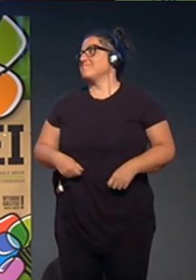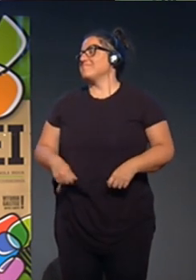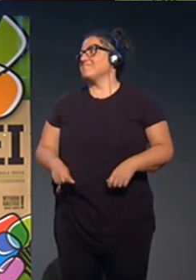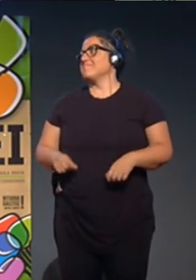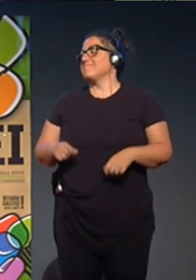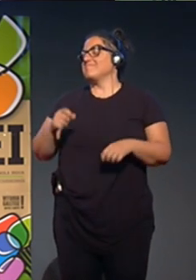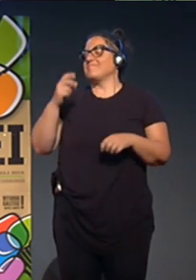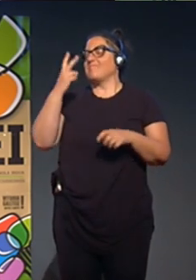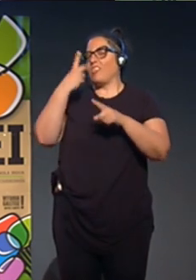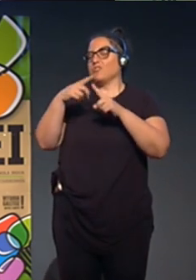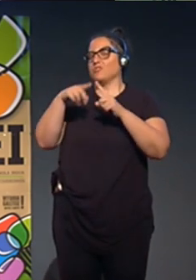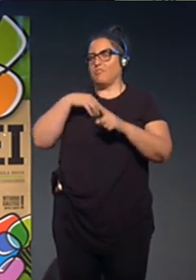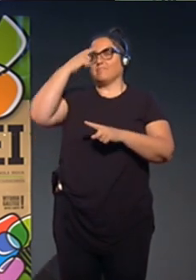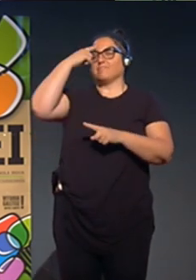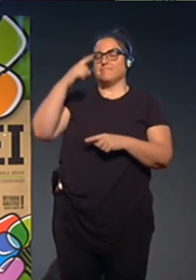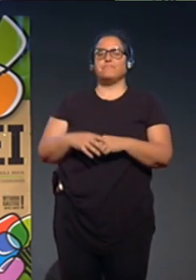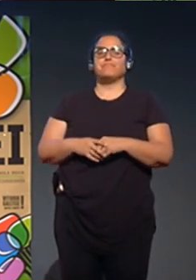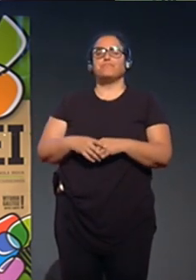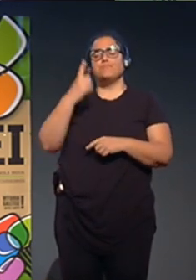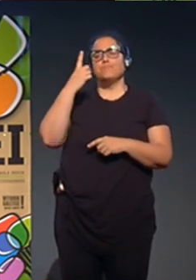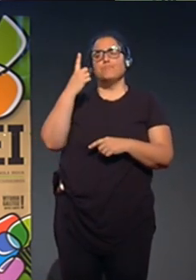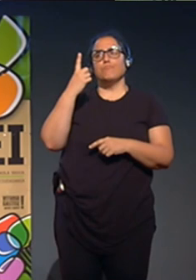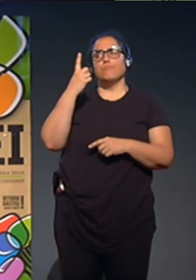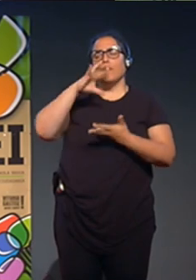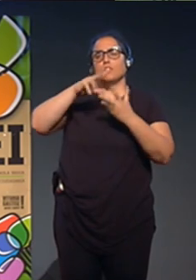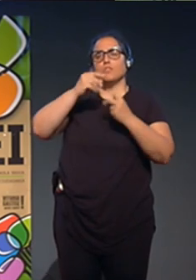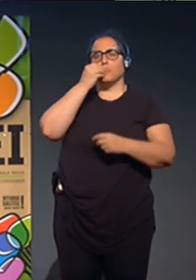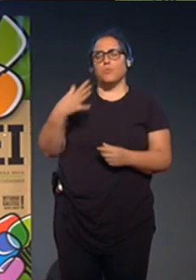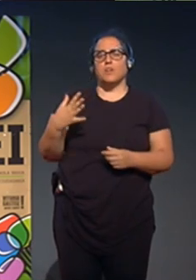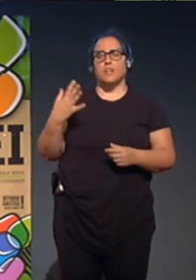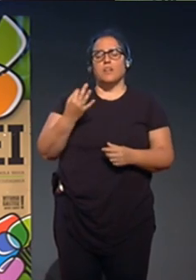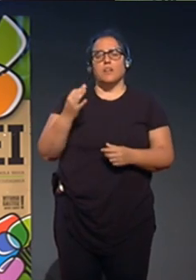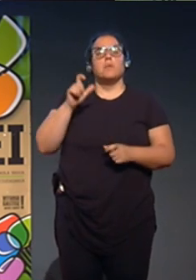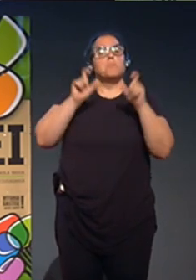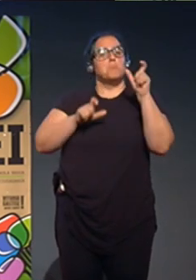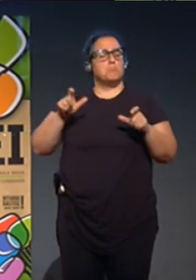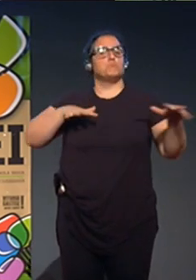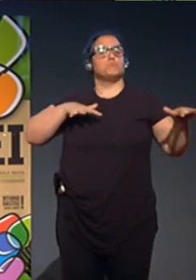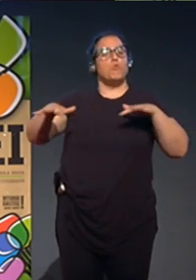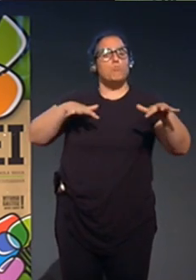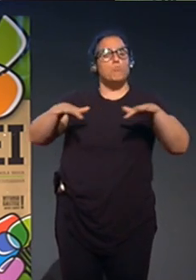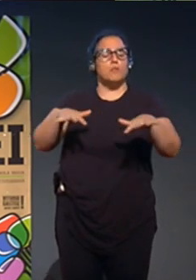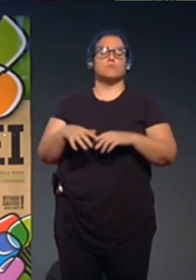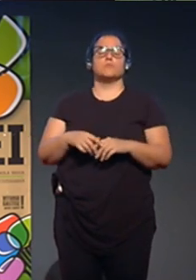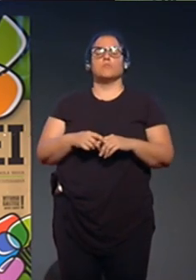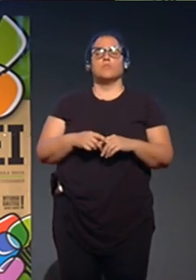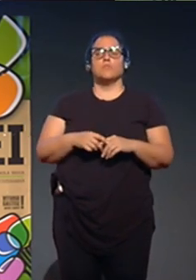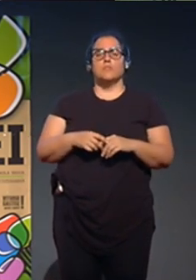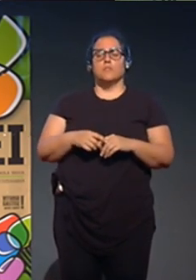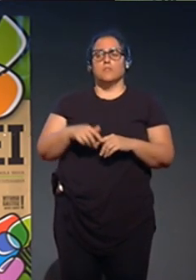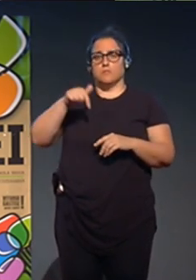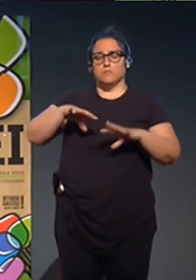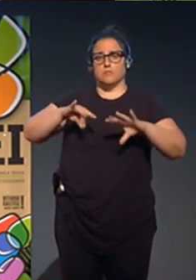eh Dale una Pues que hay una buena noticia que es que eh Hay gente moviéndose hay gente de en nuestro territorio en